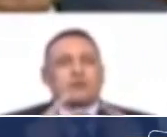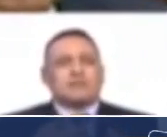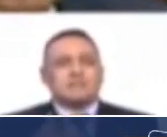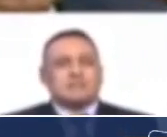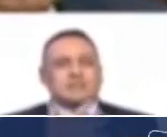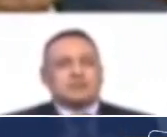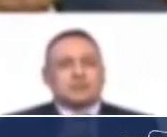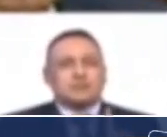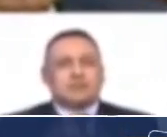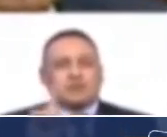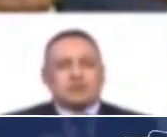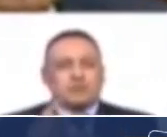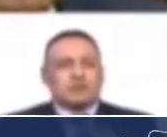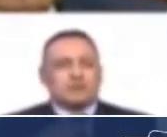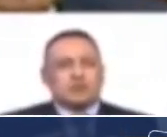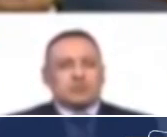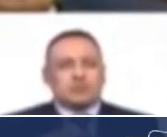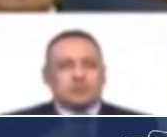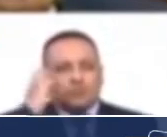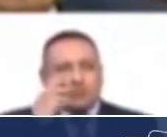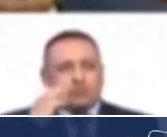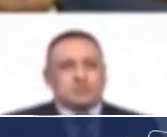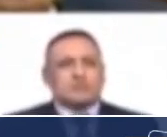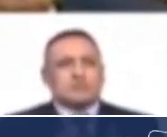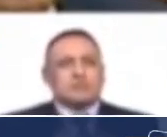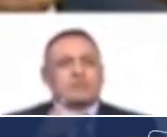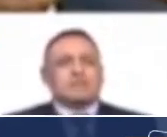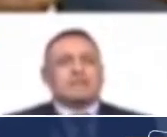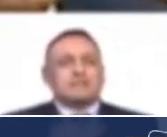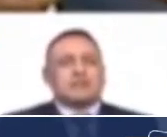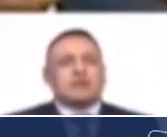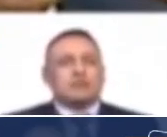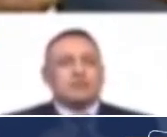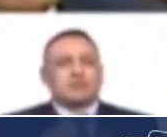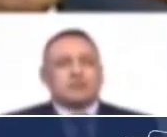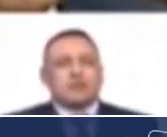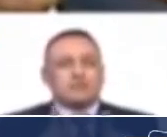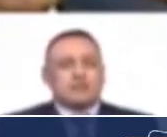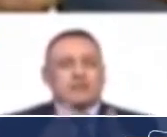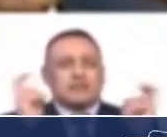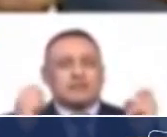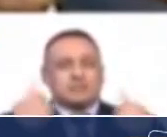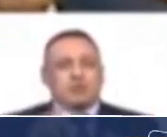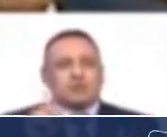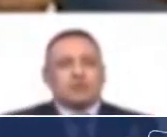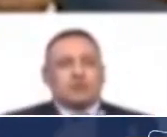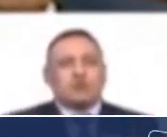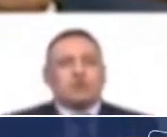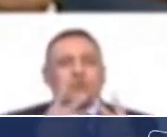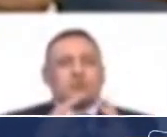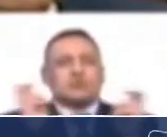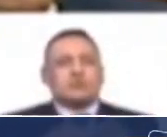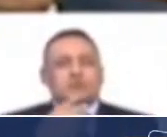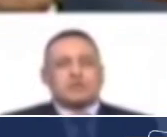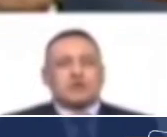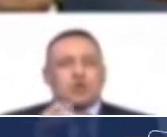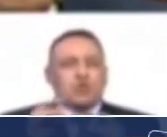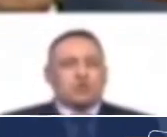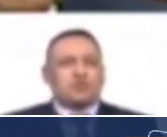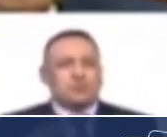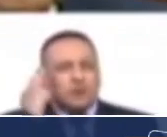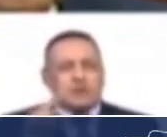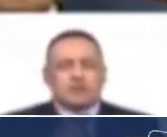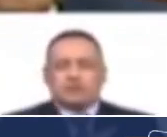la intención que ha habido por parte de algunos actores políticos interesados por encasillar este tema como uno